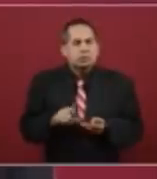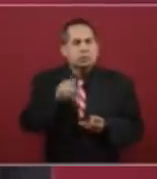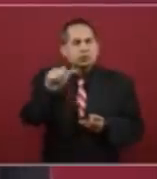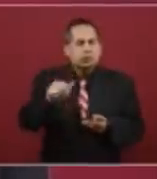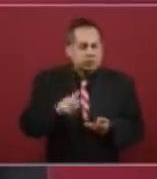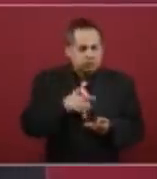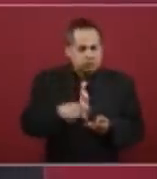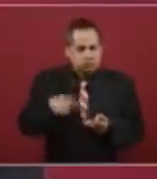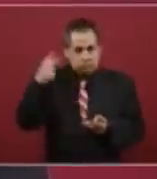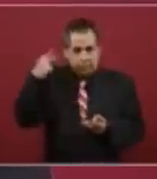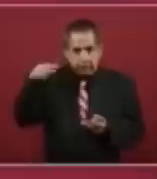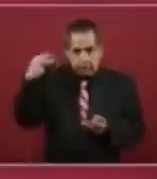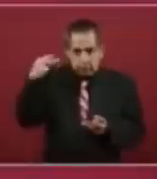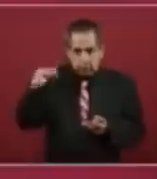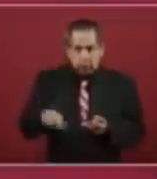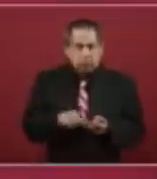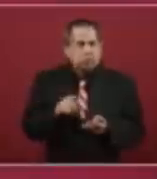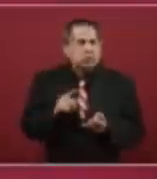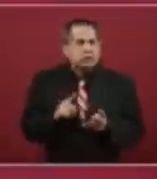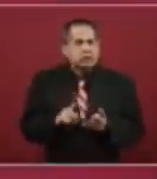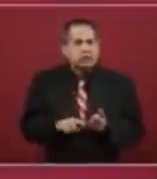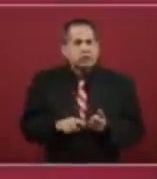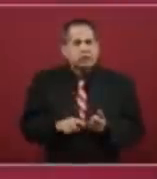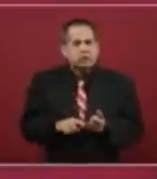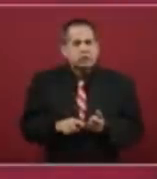posteriormente en Veracruz,